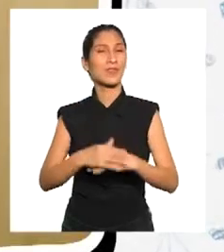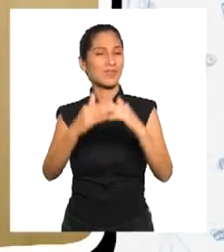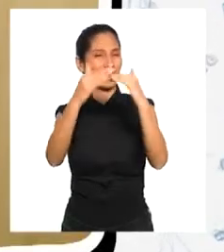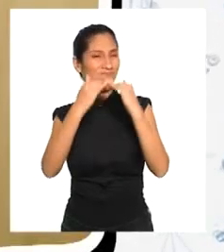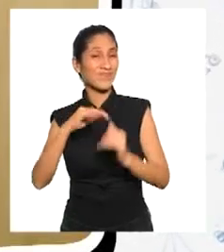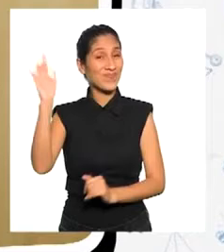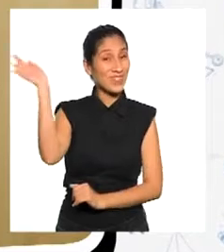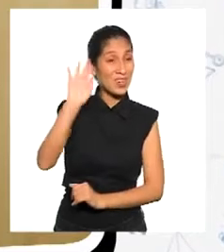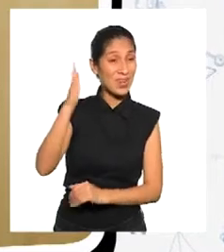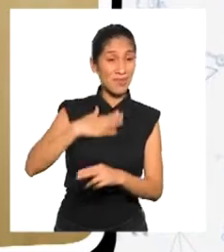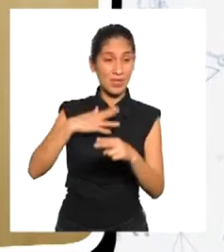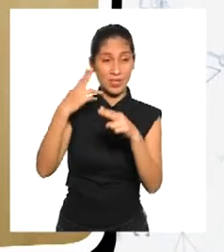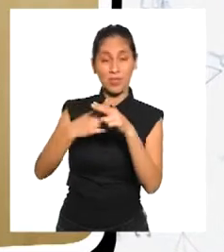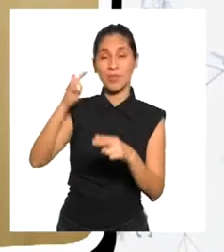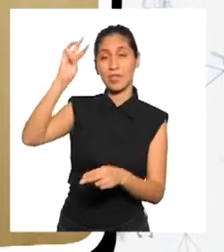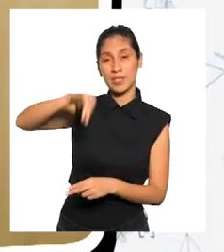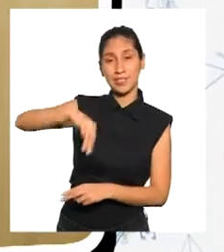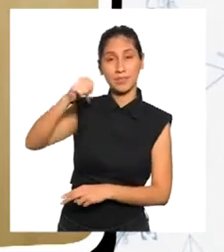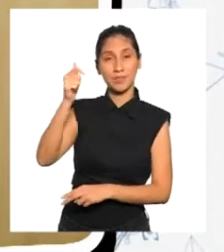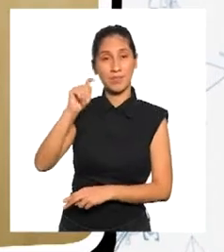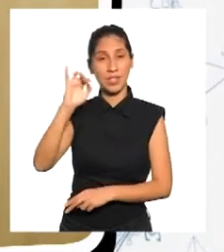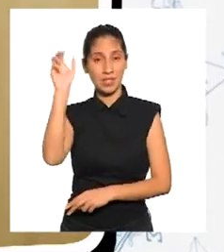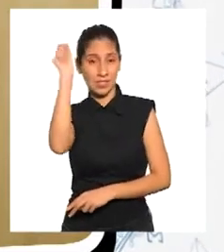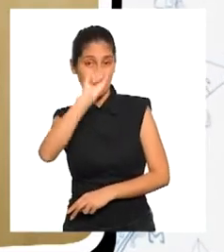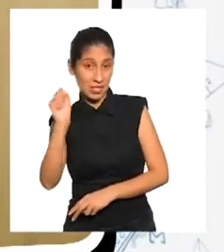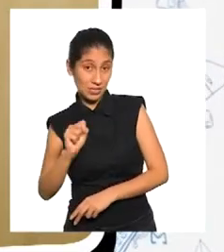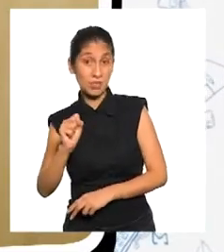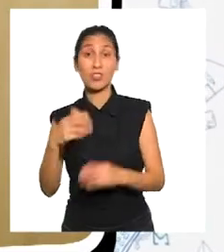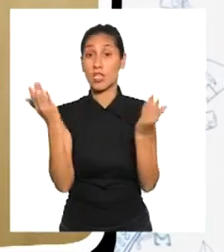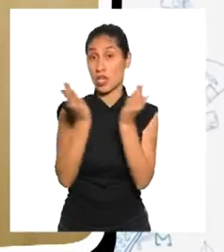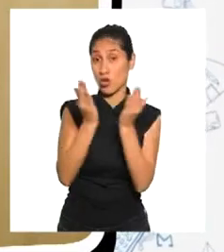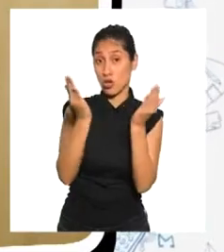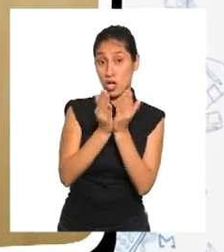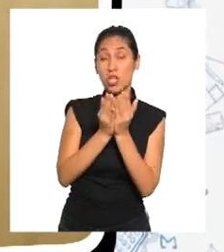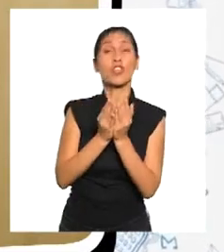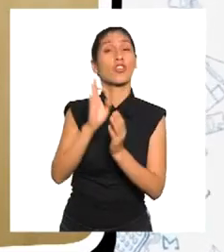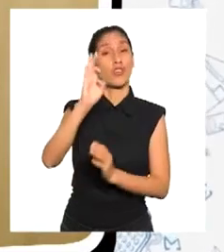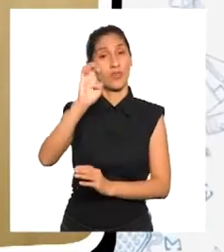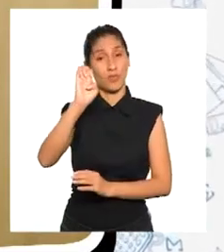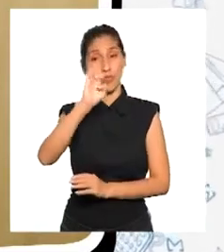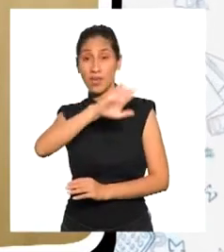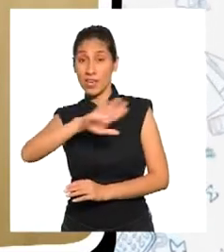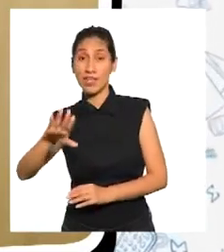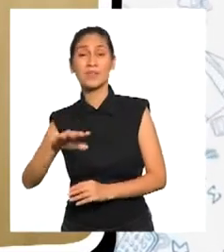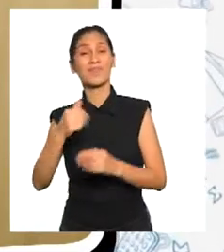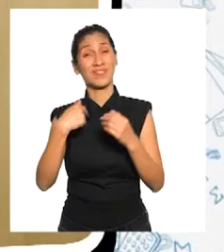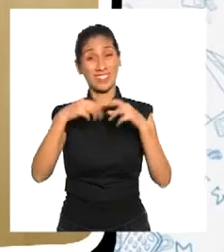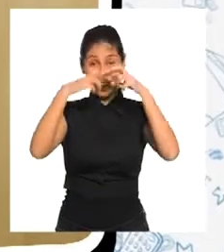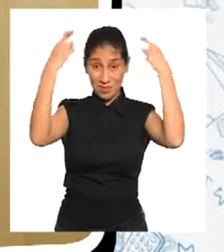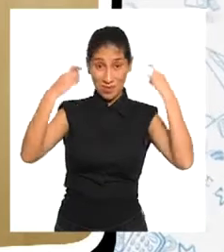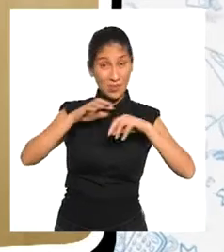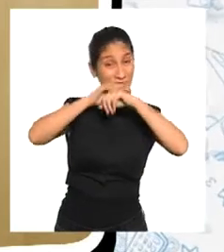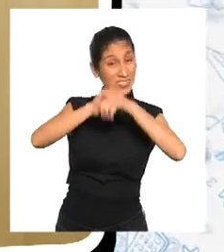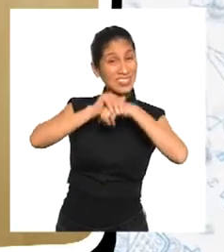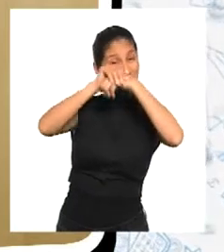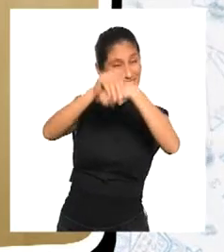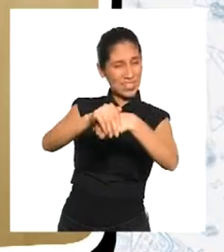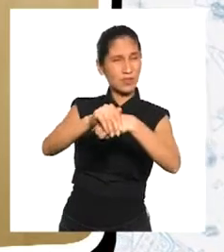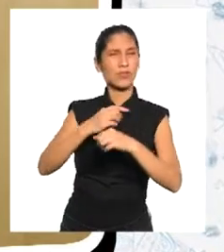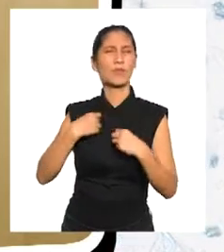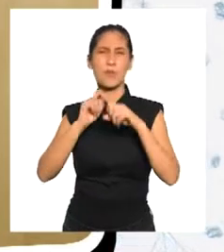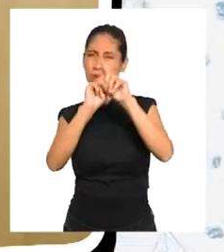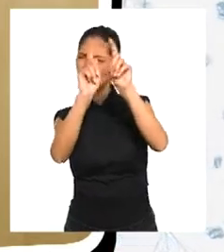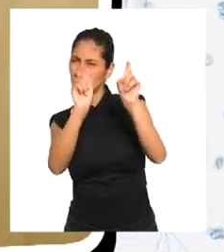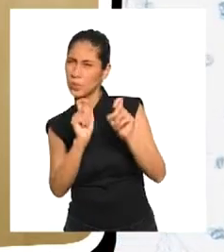todas y todos. Mi nombre es Matías y soy del Colegio Fe y Alegría número 2. Saludos a mi promo. Mi pregunta